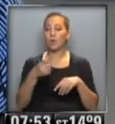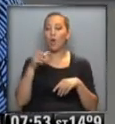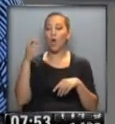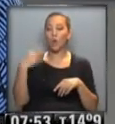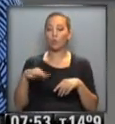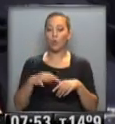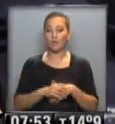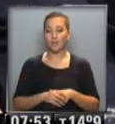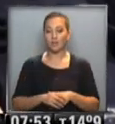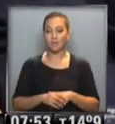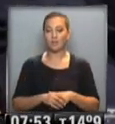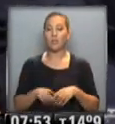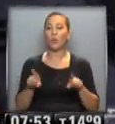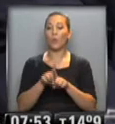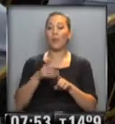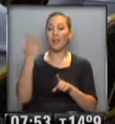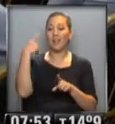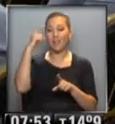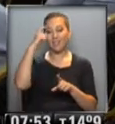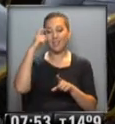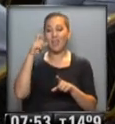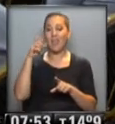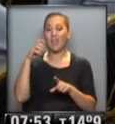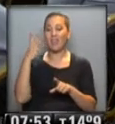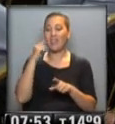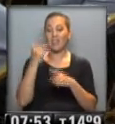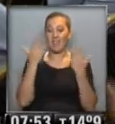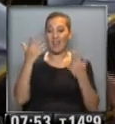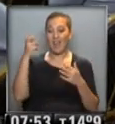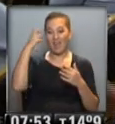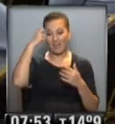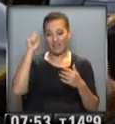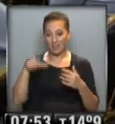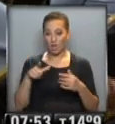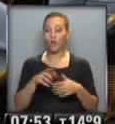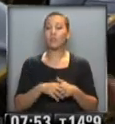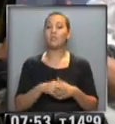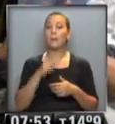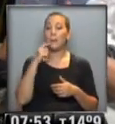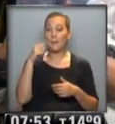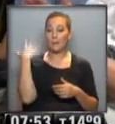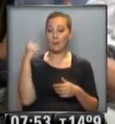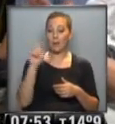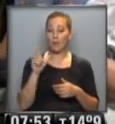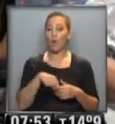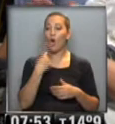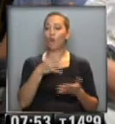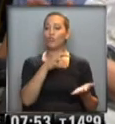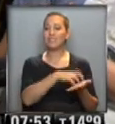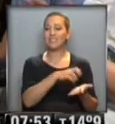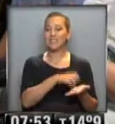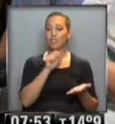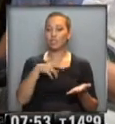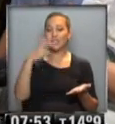octubre. Al igual que hace 10 días lo hicieran el radicalismo, la coalición cívica y Libres del Sur, este lunes otro sector de la